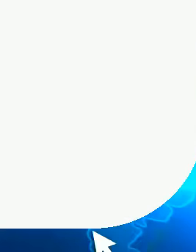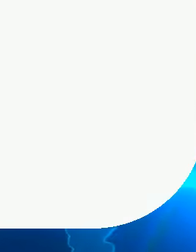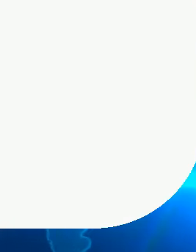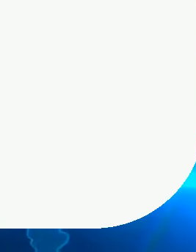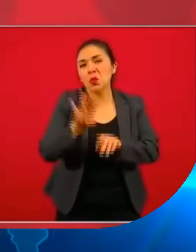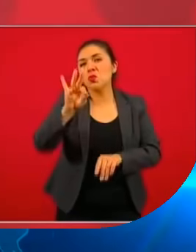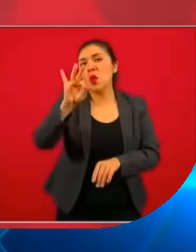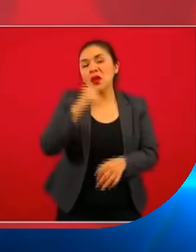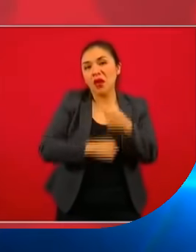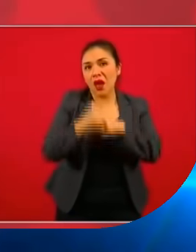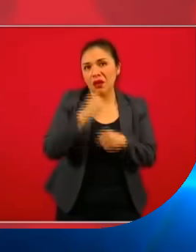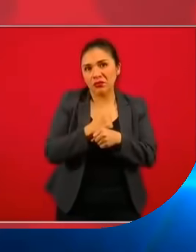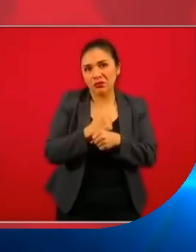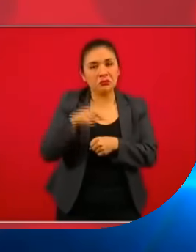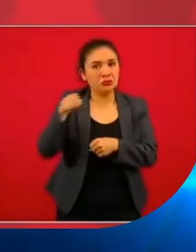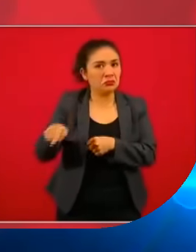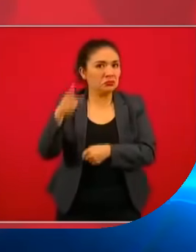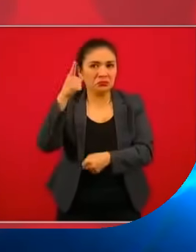40 años